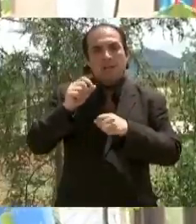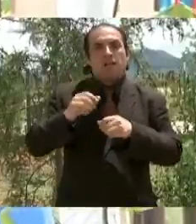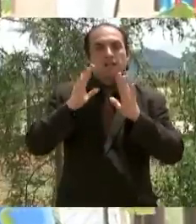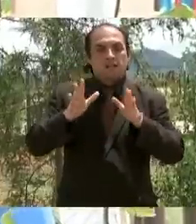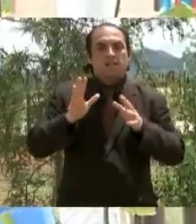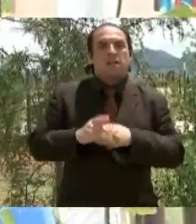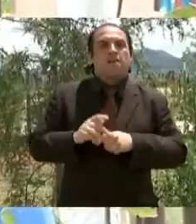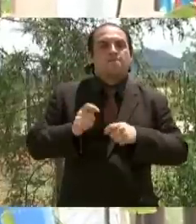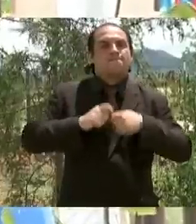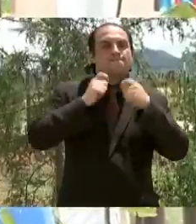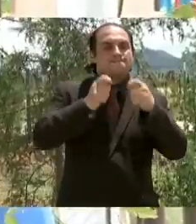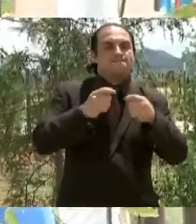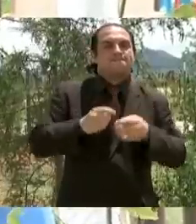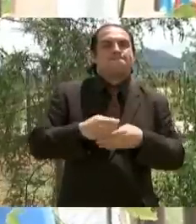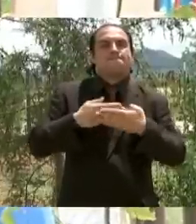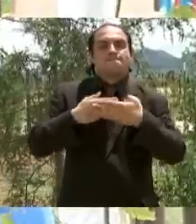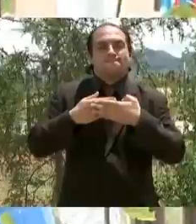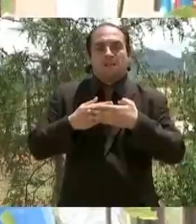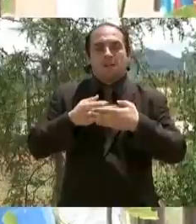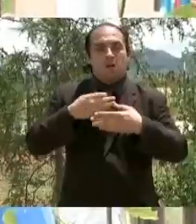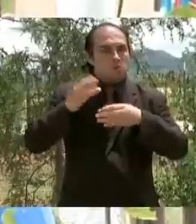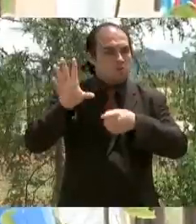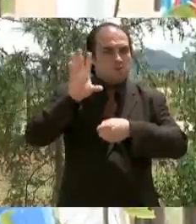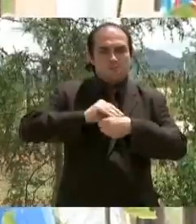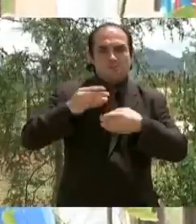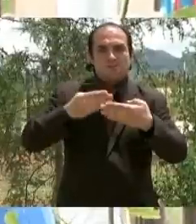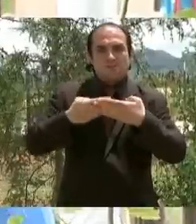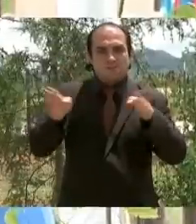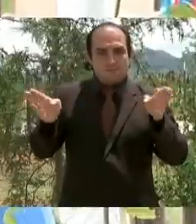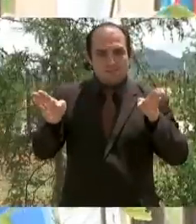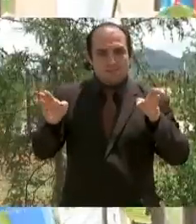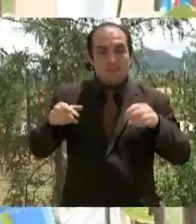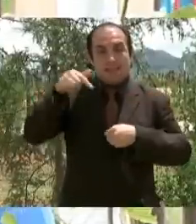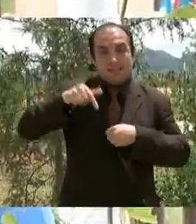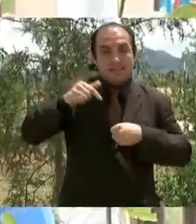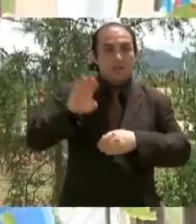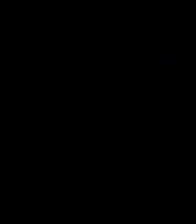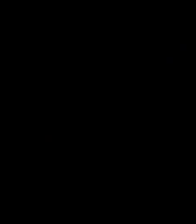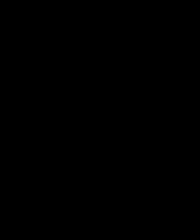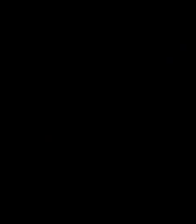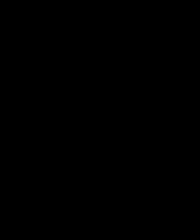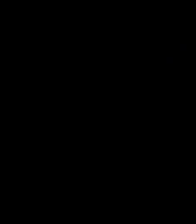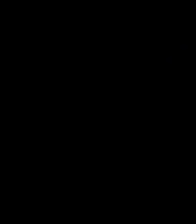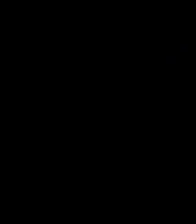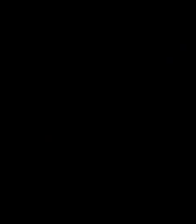inaugurado. Es un compromiso con Iztapalapa.